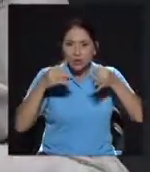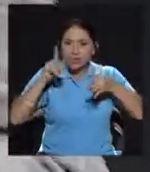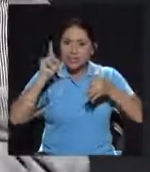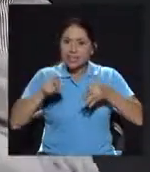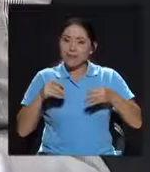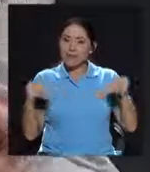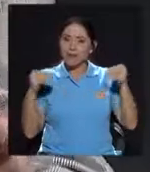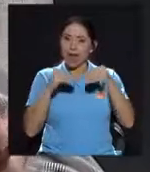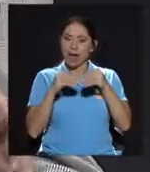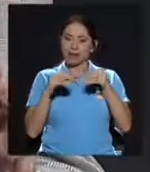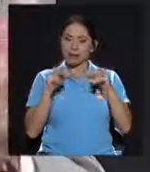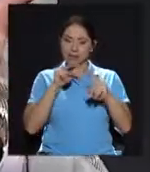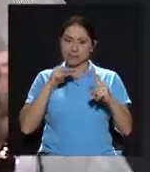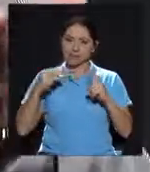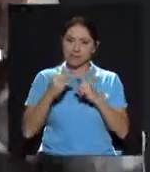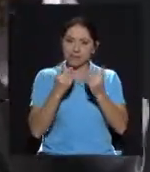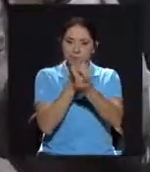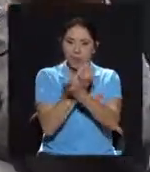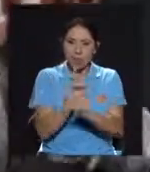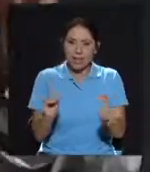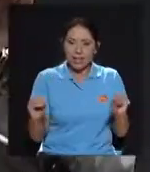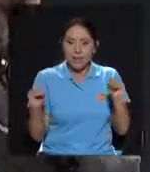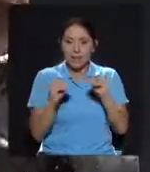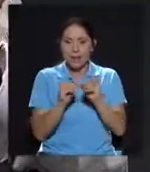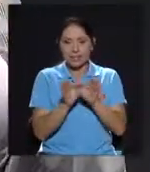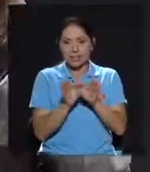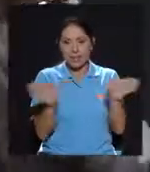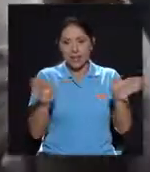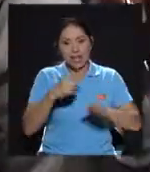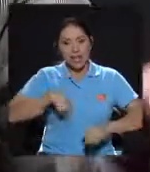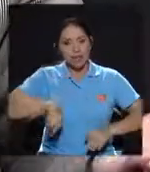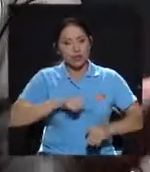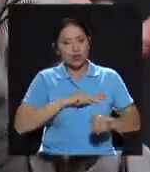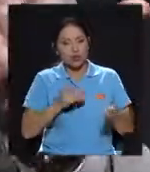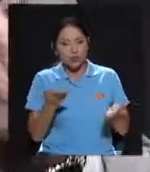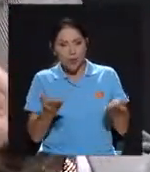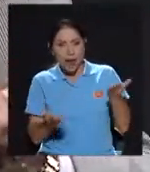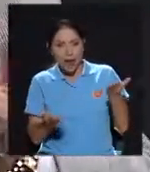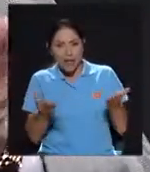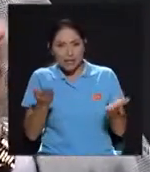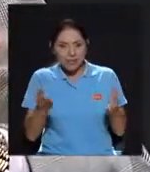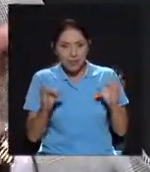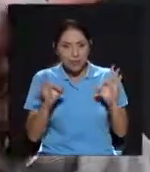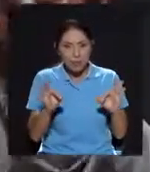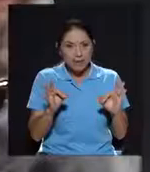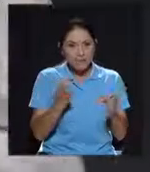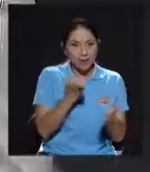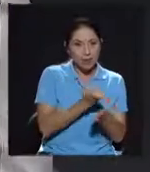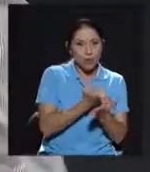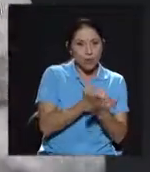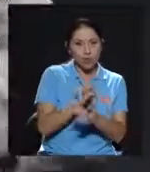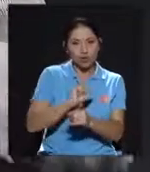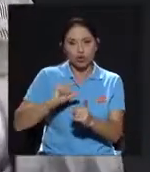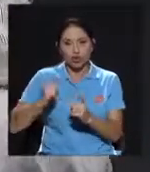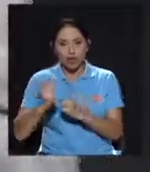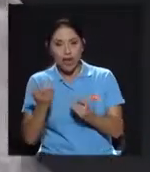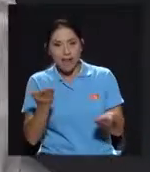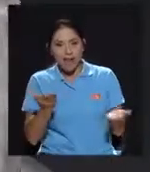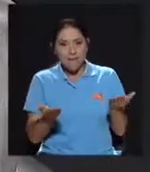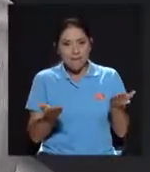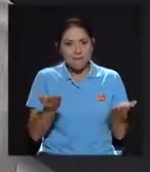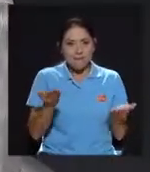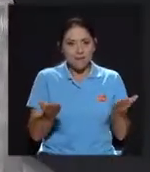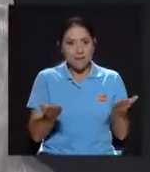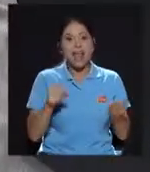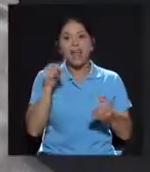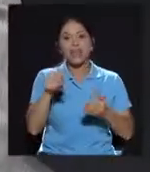democrática mucho más abierta donde balanceamos mejor como ya decía lo económico con lo social y esas son los grandes principios